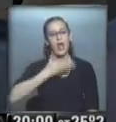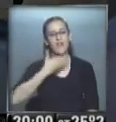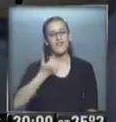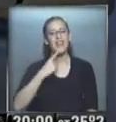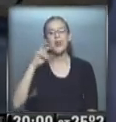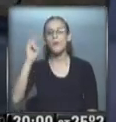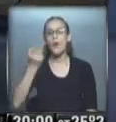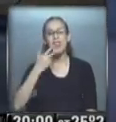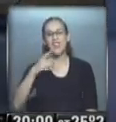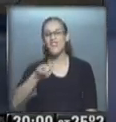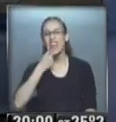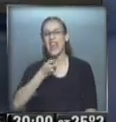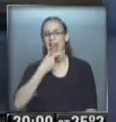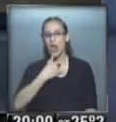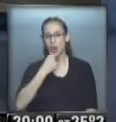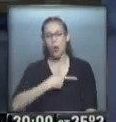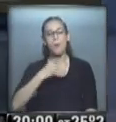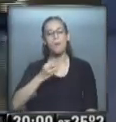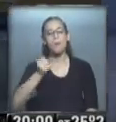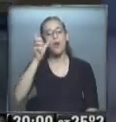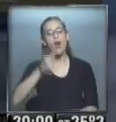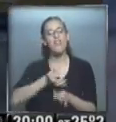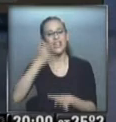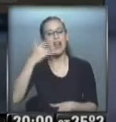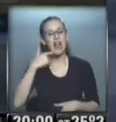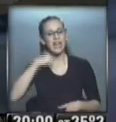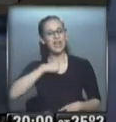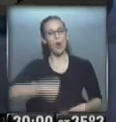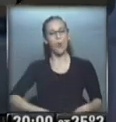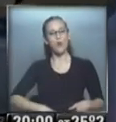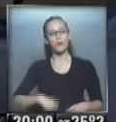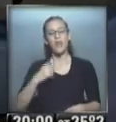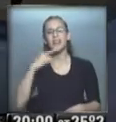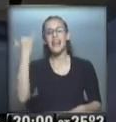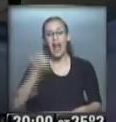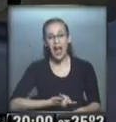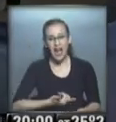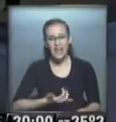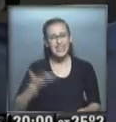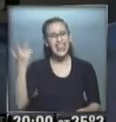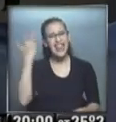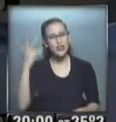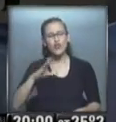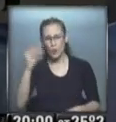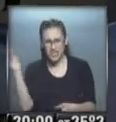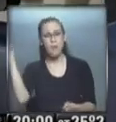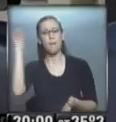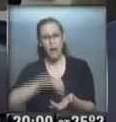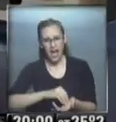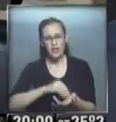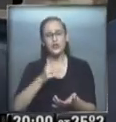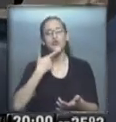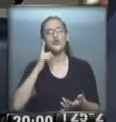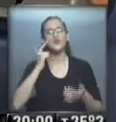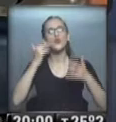envenenado. Científicos suizos que analizaron el cuerpo del líder palestino detectaron una dosis 18 veces superior a lo normal de la